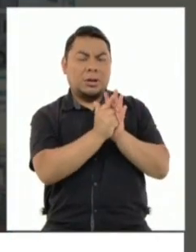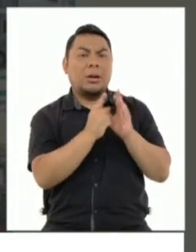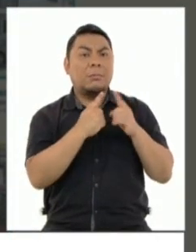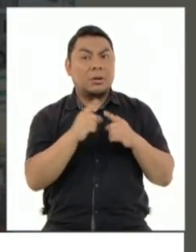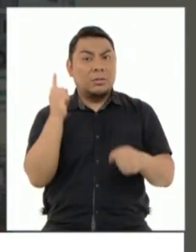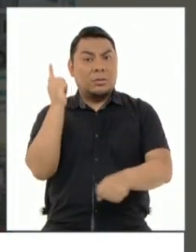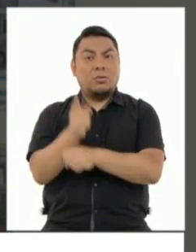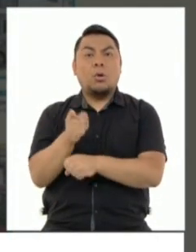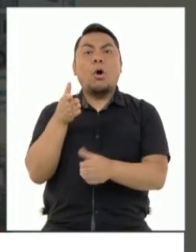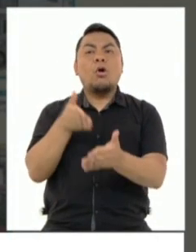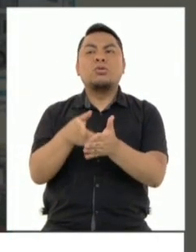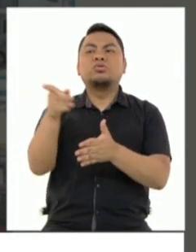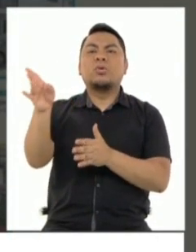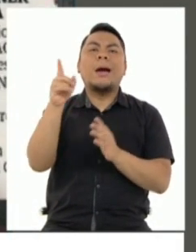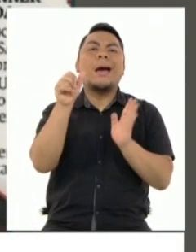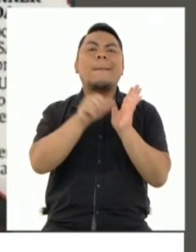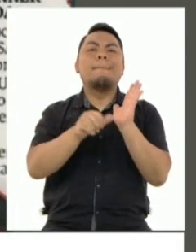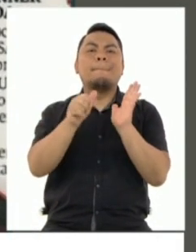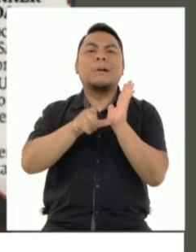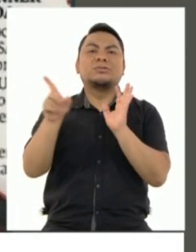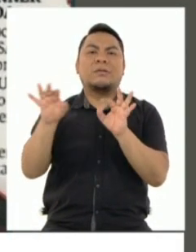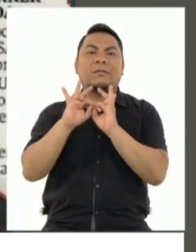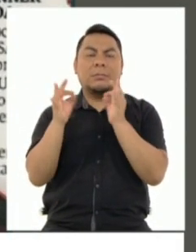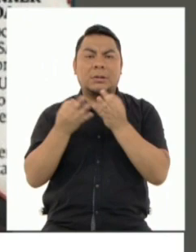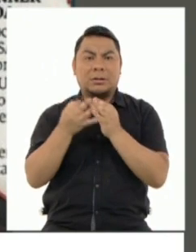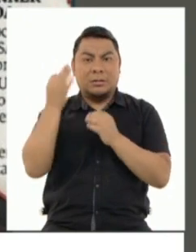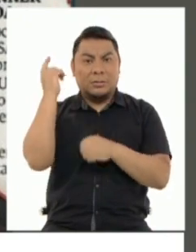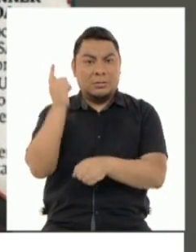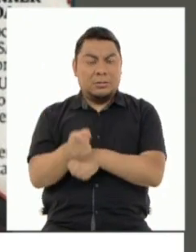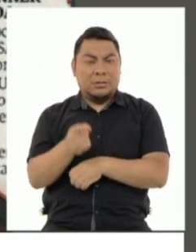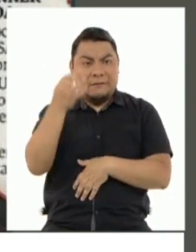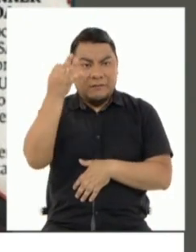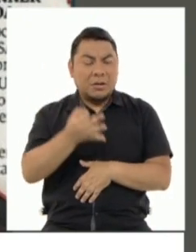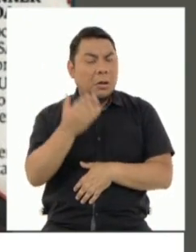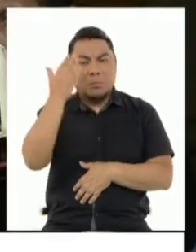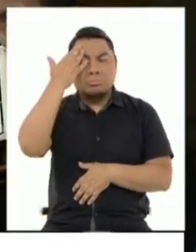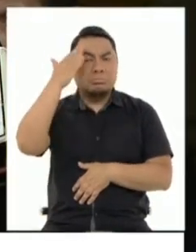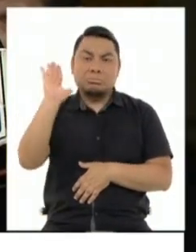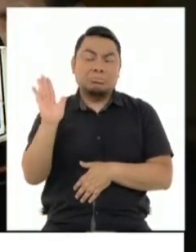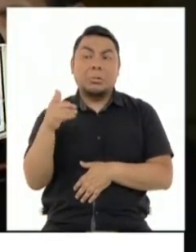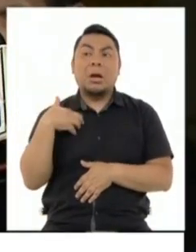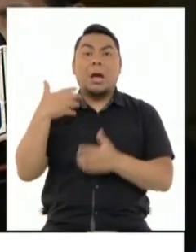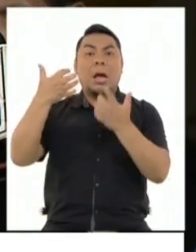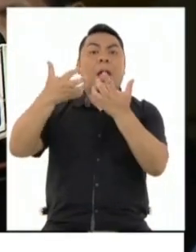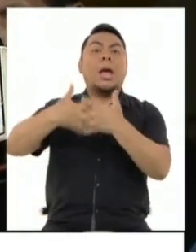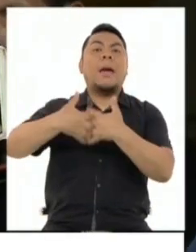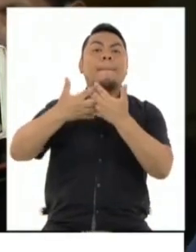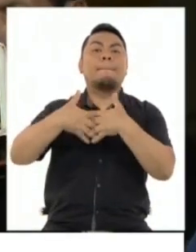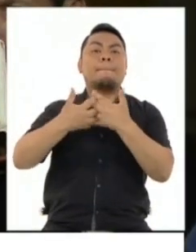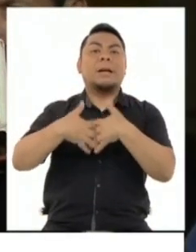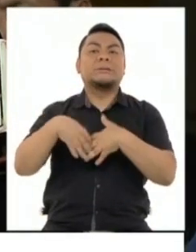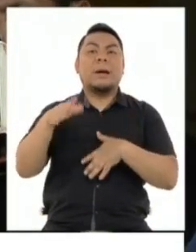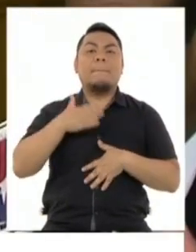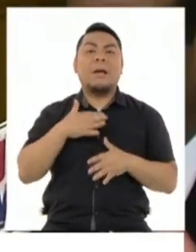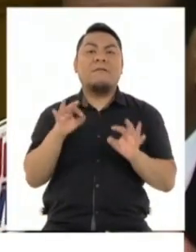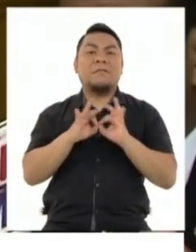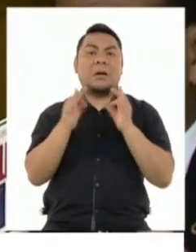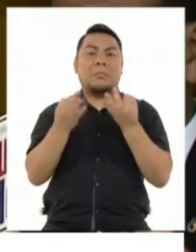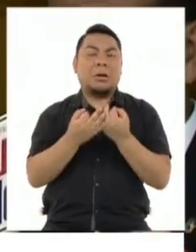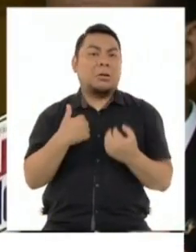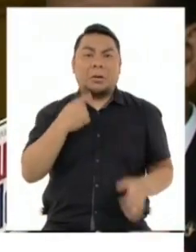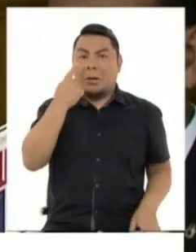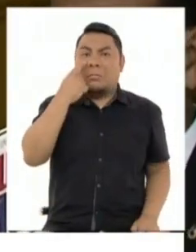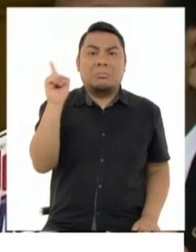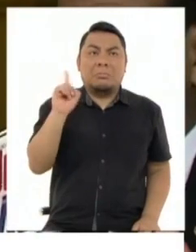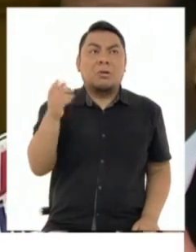denuncia contra su hermano y los demás miembros de su familia es real. Las empresas de mi familia, yo desconozco qué hacen el día a día,